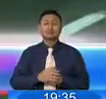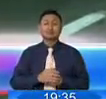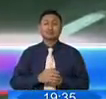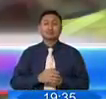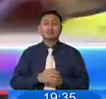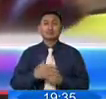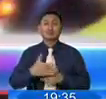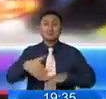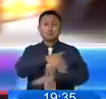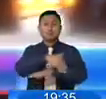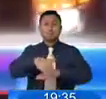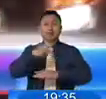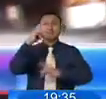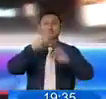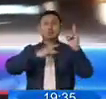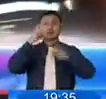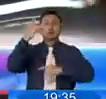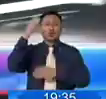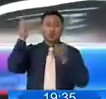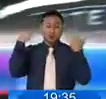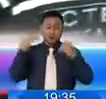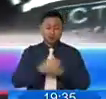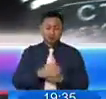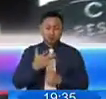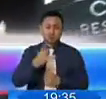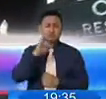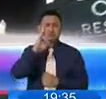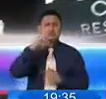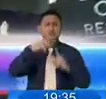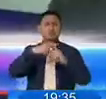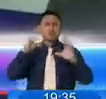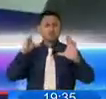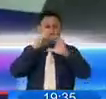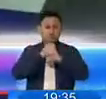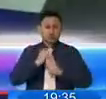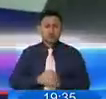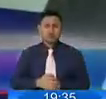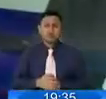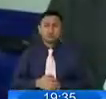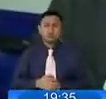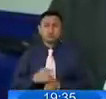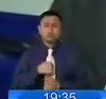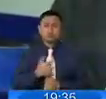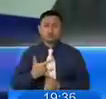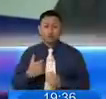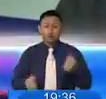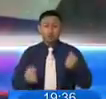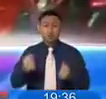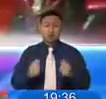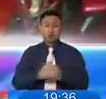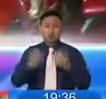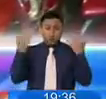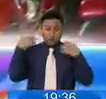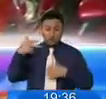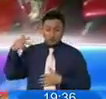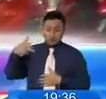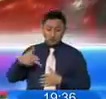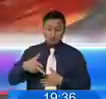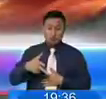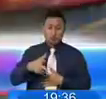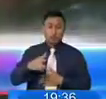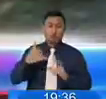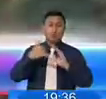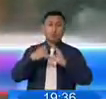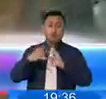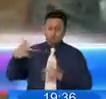Salinas, Guayaquil, aproximadamente a las 19 horas con 30 minutos. Un vehículo que ha venido en sentido desde Guayaquil hacia Santa